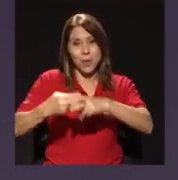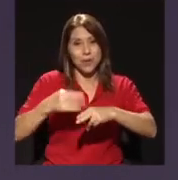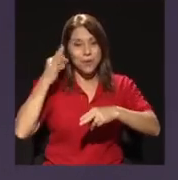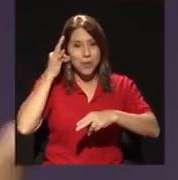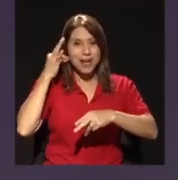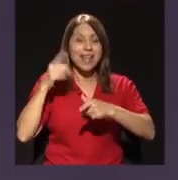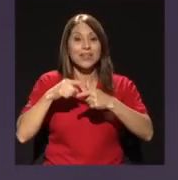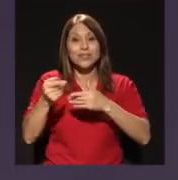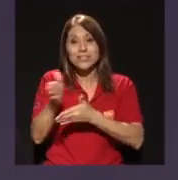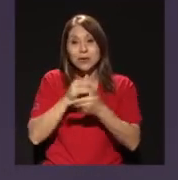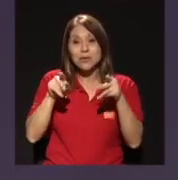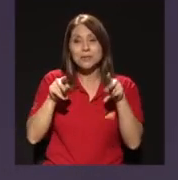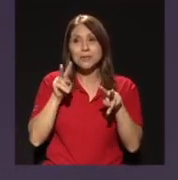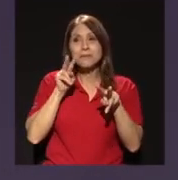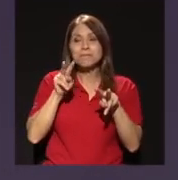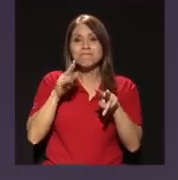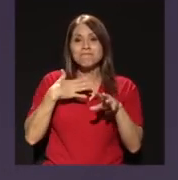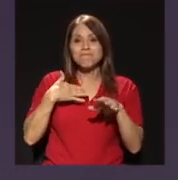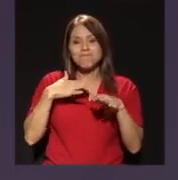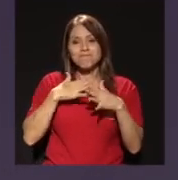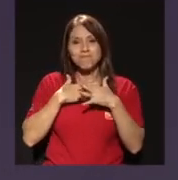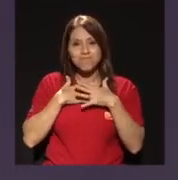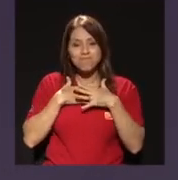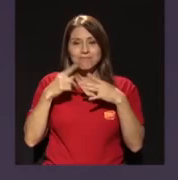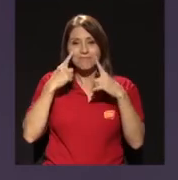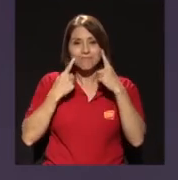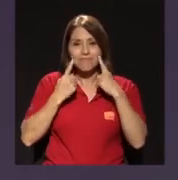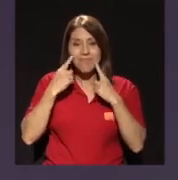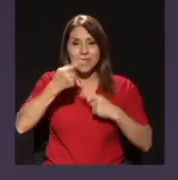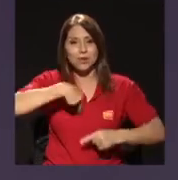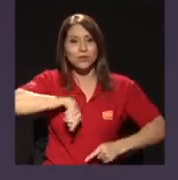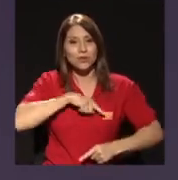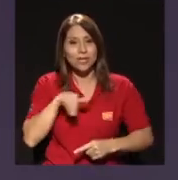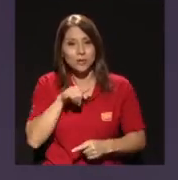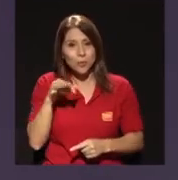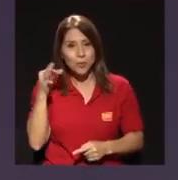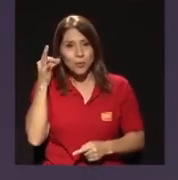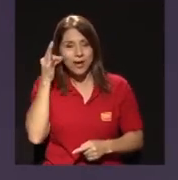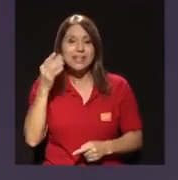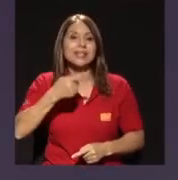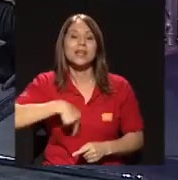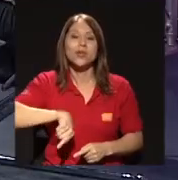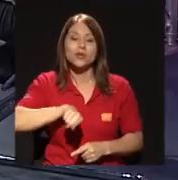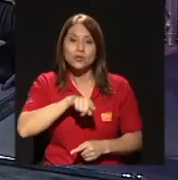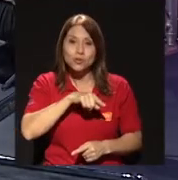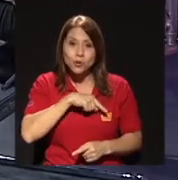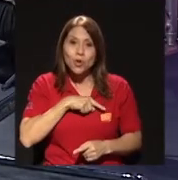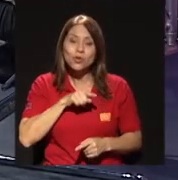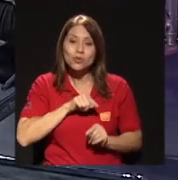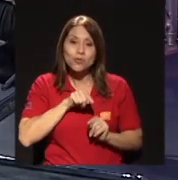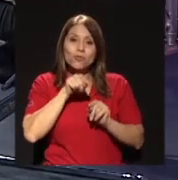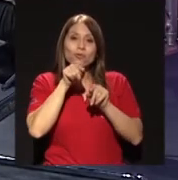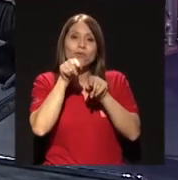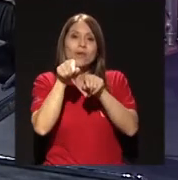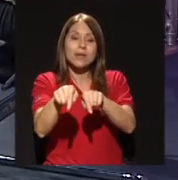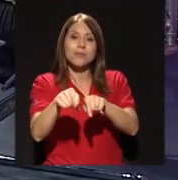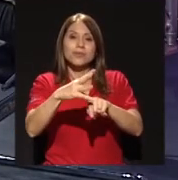a algunos, y a nosotras como mujeres, imagínense, formamos parte del equipo que fue a alta mar a recibir